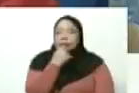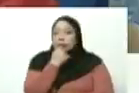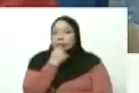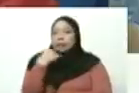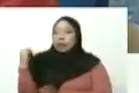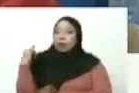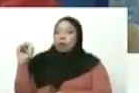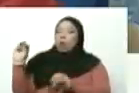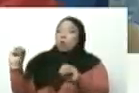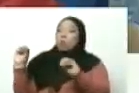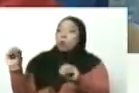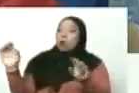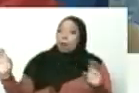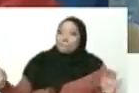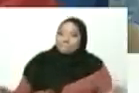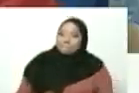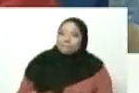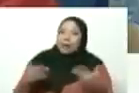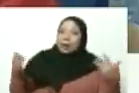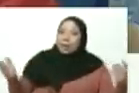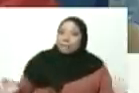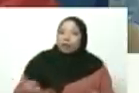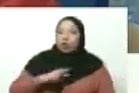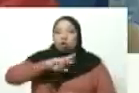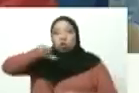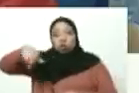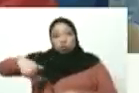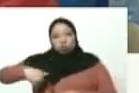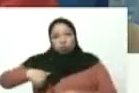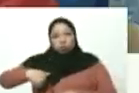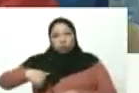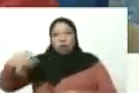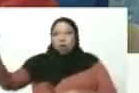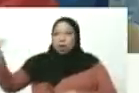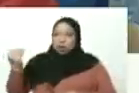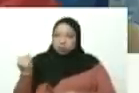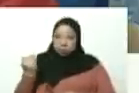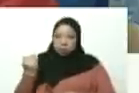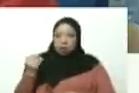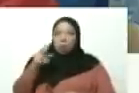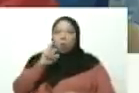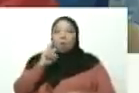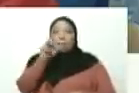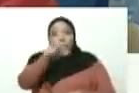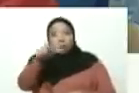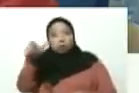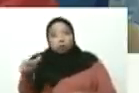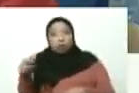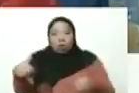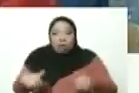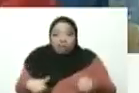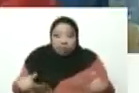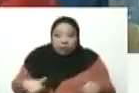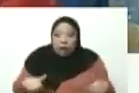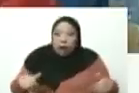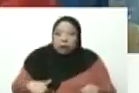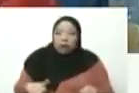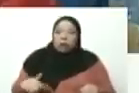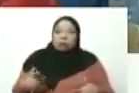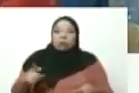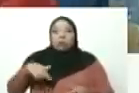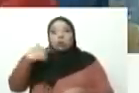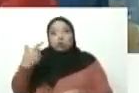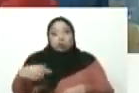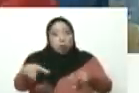causa nosotros recibimos acá a las víctimas muchas de ellas luego que nosotros